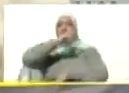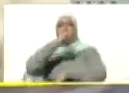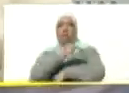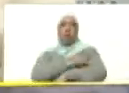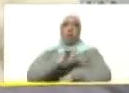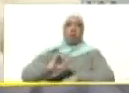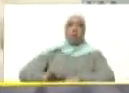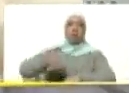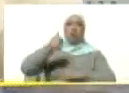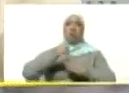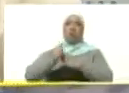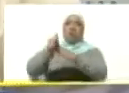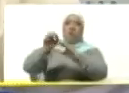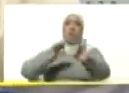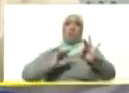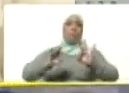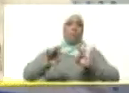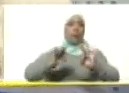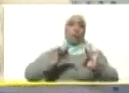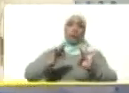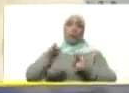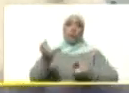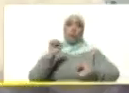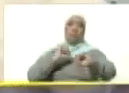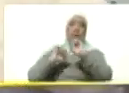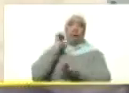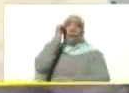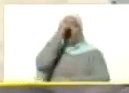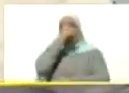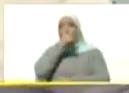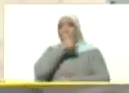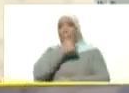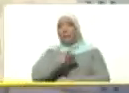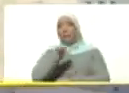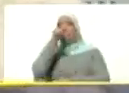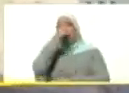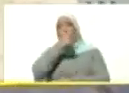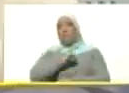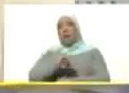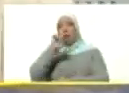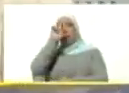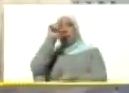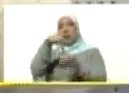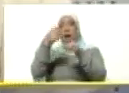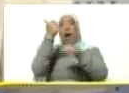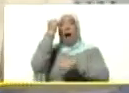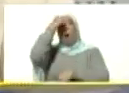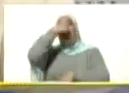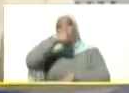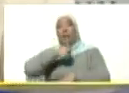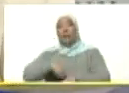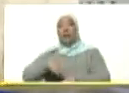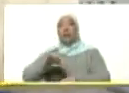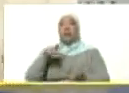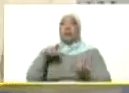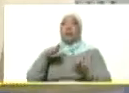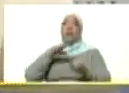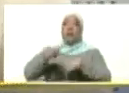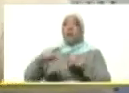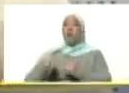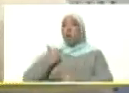adelante tiene que estar preparado, no solo para abrir camino, sino para resistir firmemente